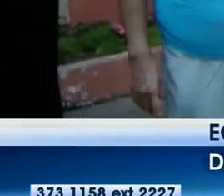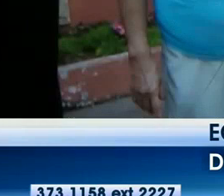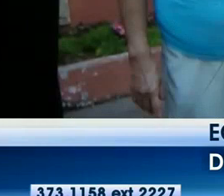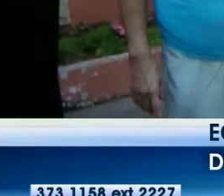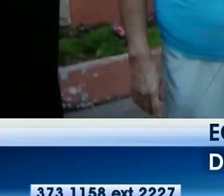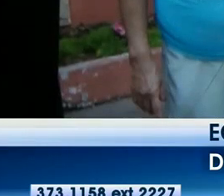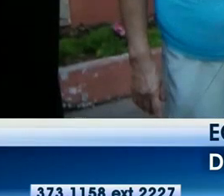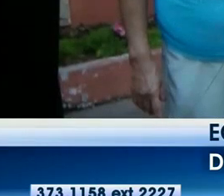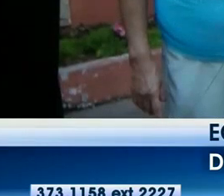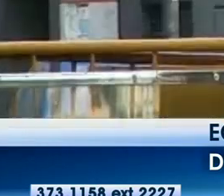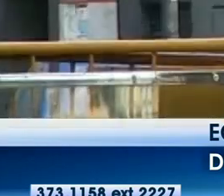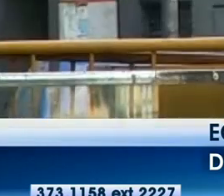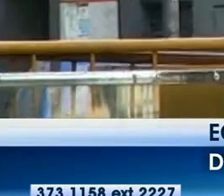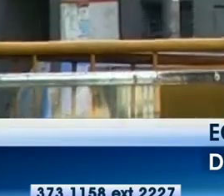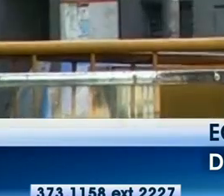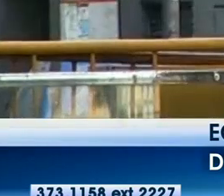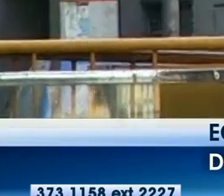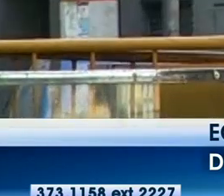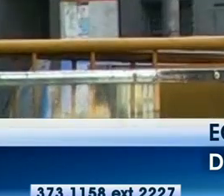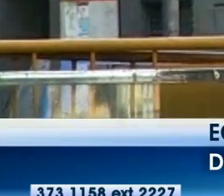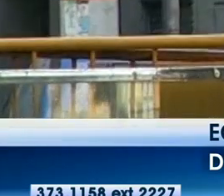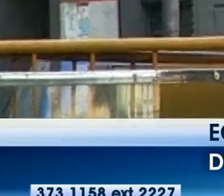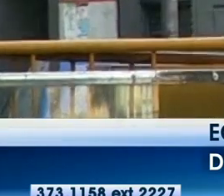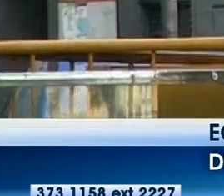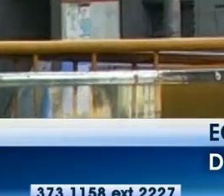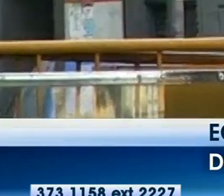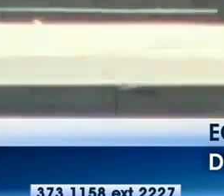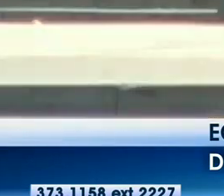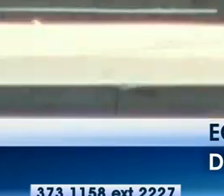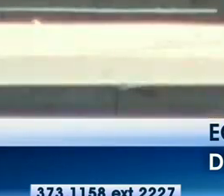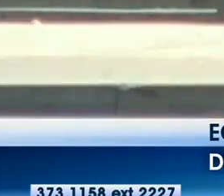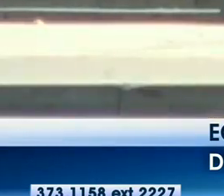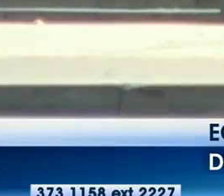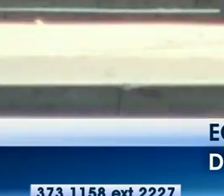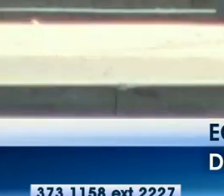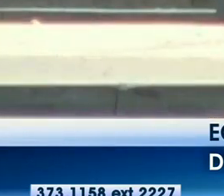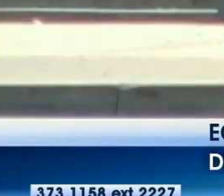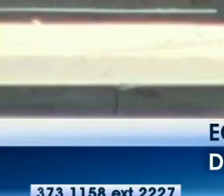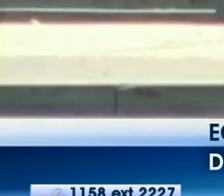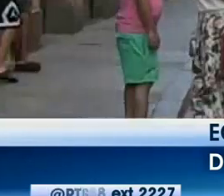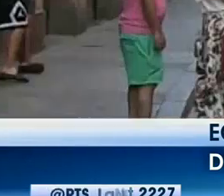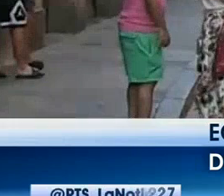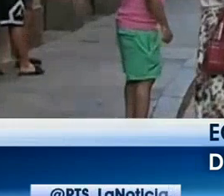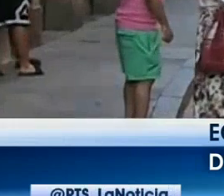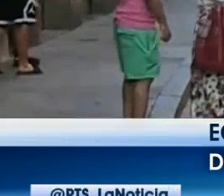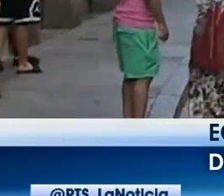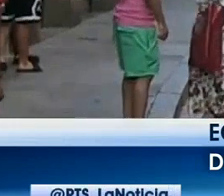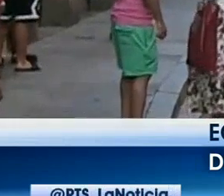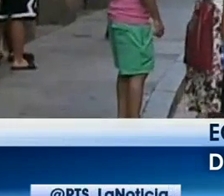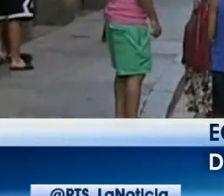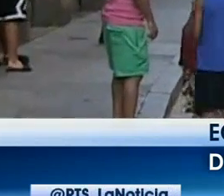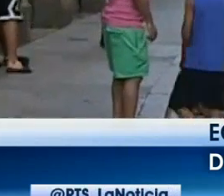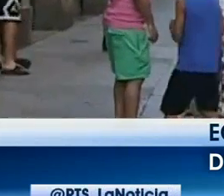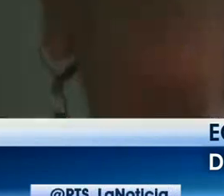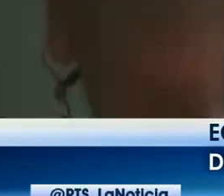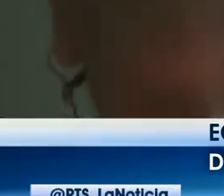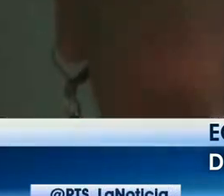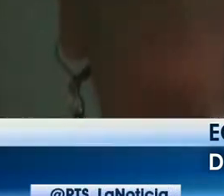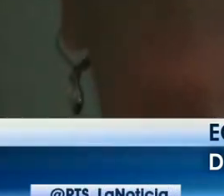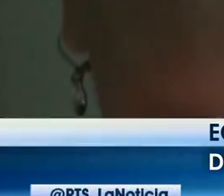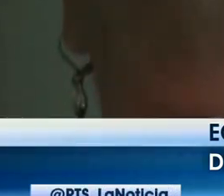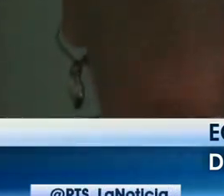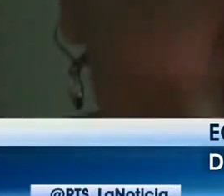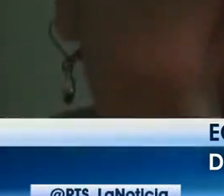en Ecuador, cuando resultó herida en el atentado ocurrido el pasado 17 de agosto en Cambrils, en Barcelona. Ella salía